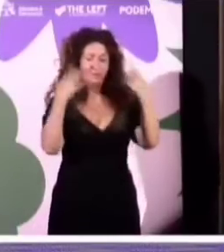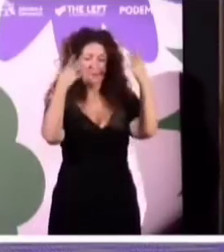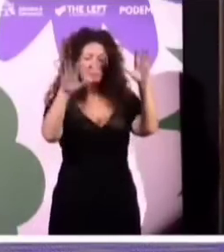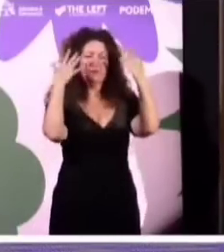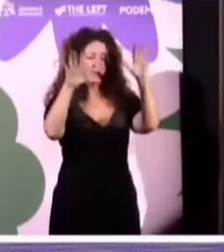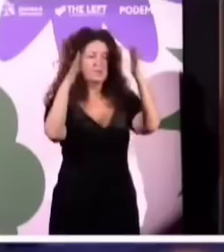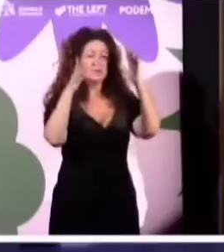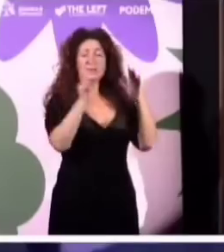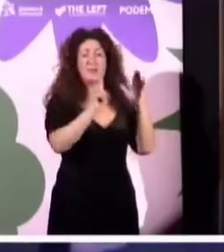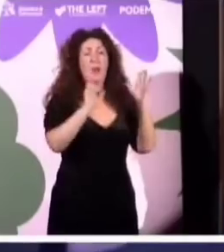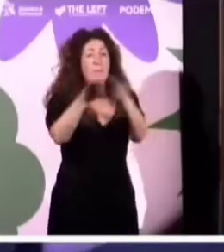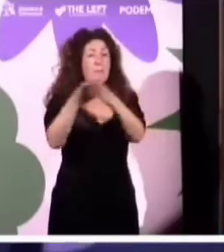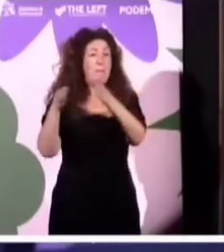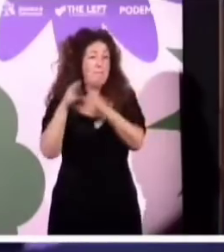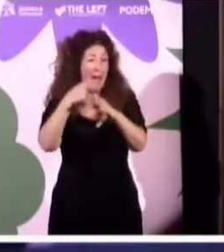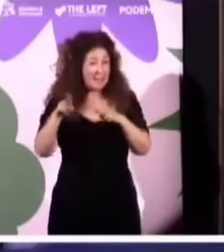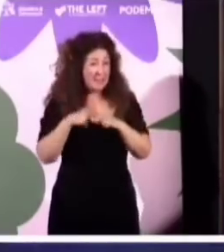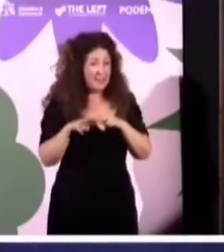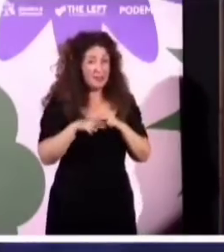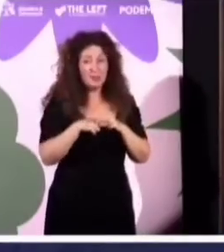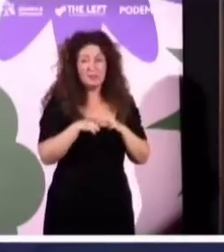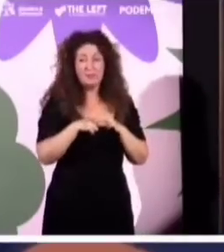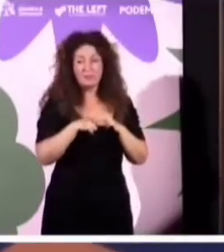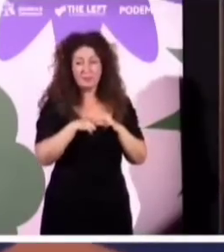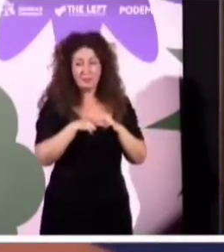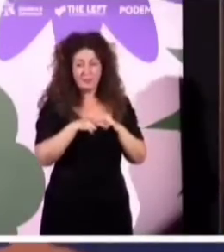Los partidos